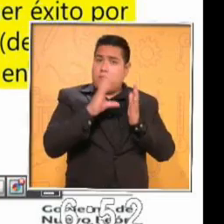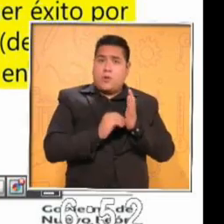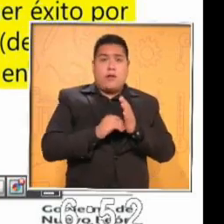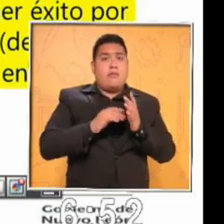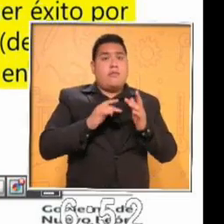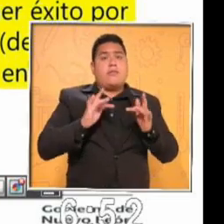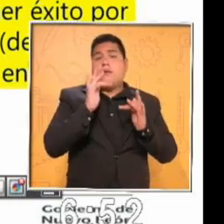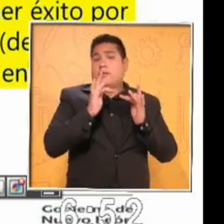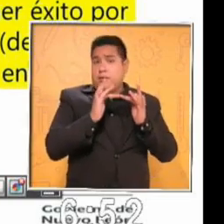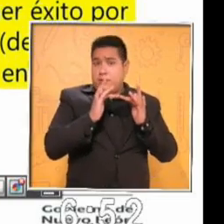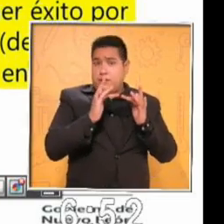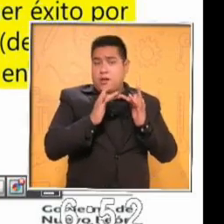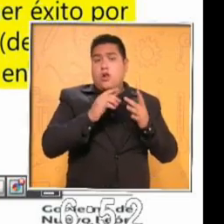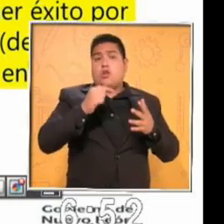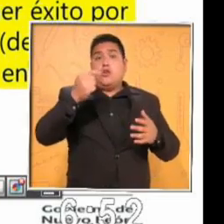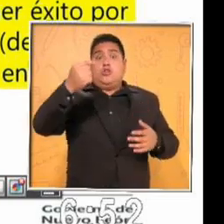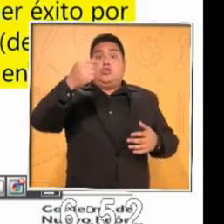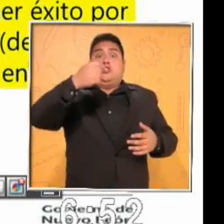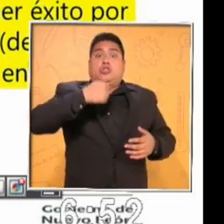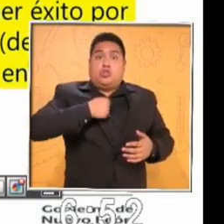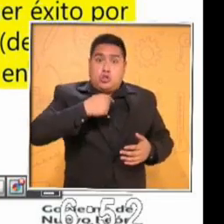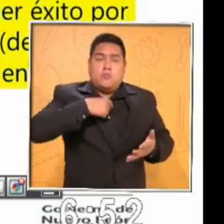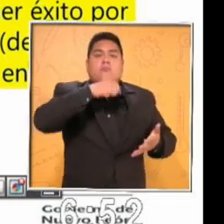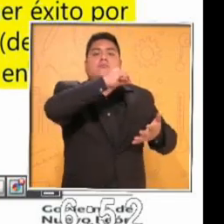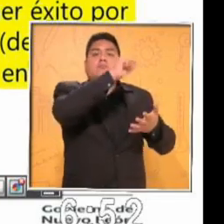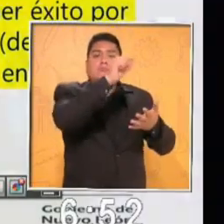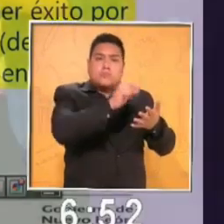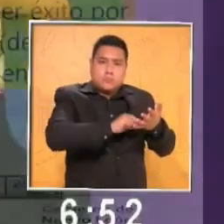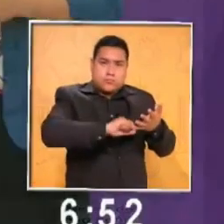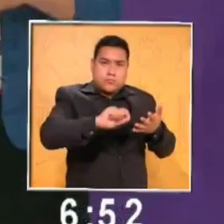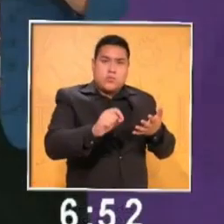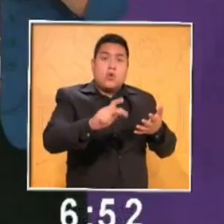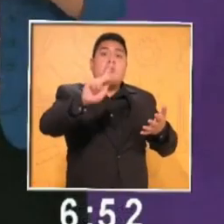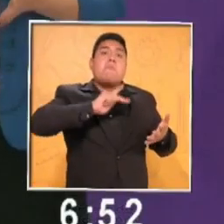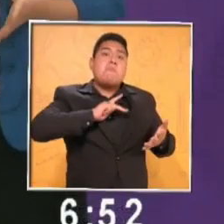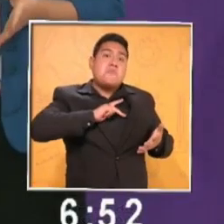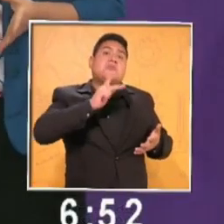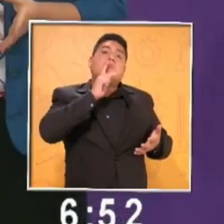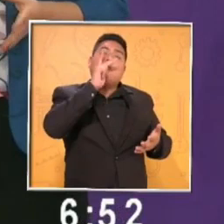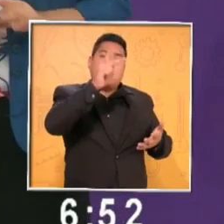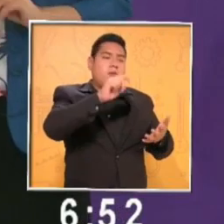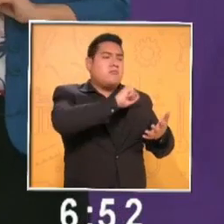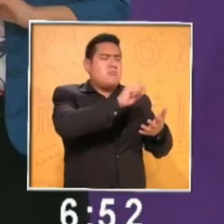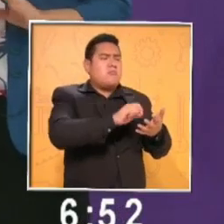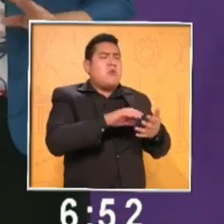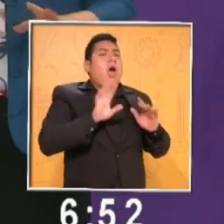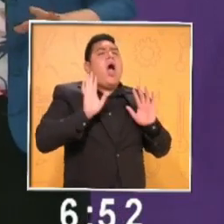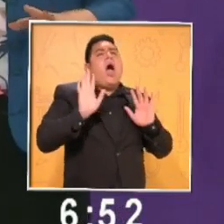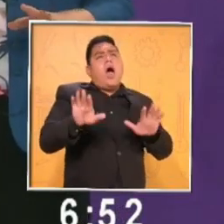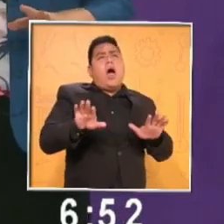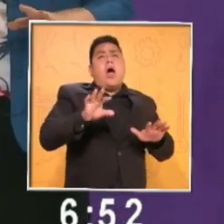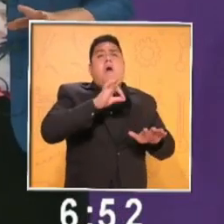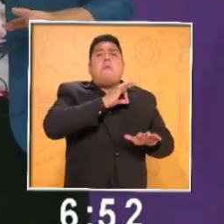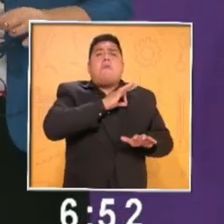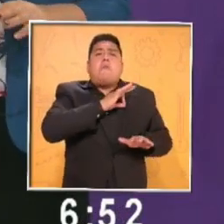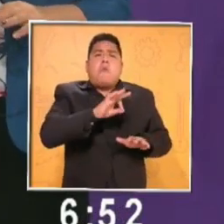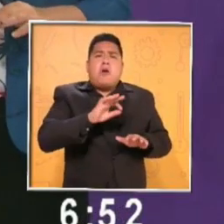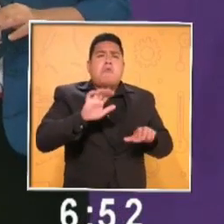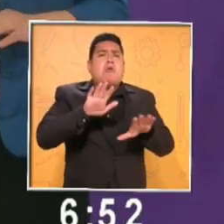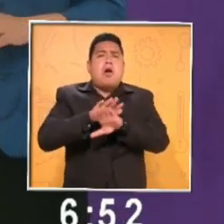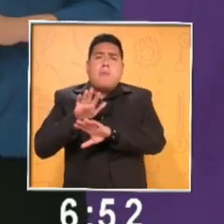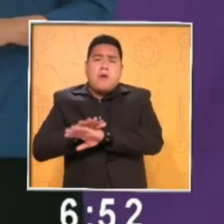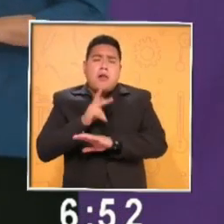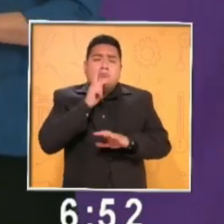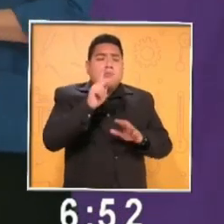internet. Lo voy a redactar con mis palabras. Puedo parafrasear, eso sí está permitido, pero